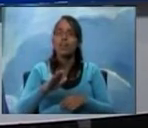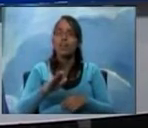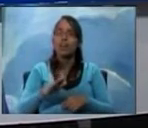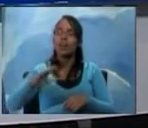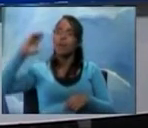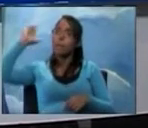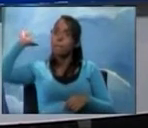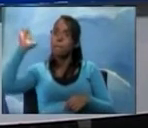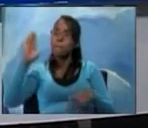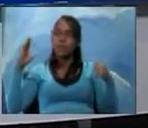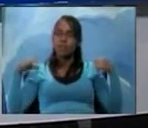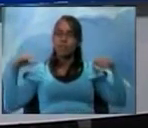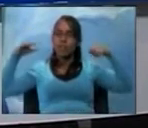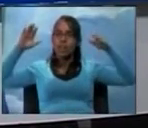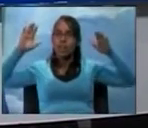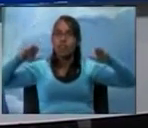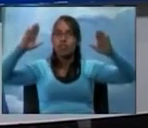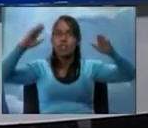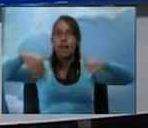Y cuando yo muera,